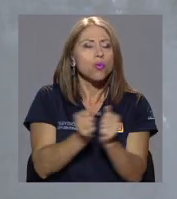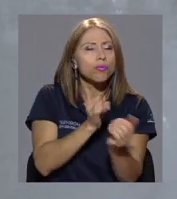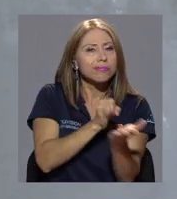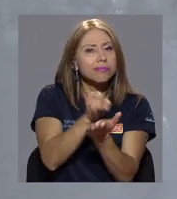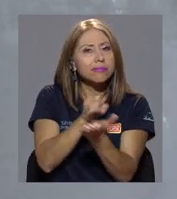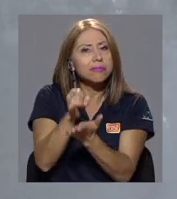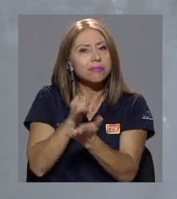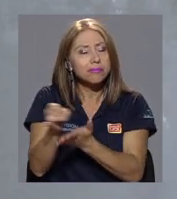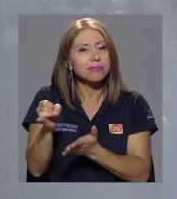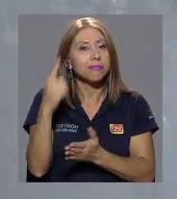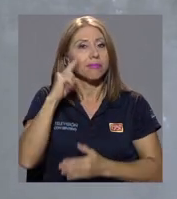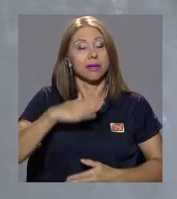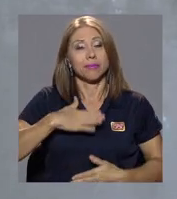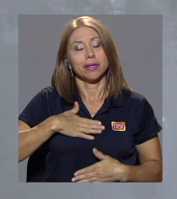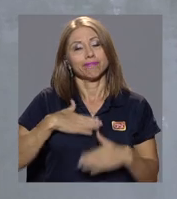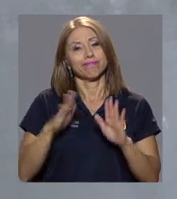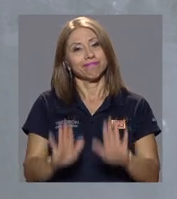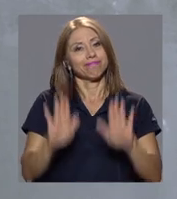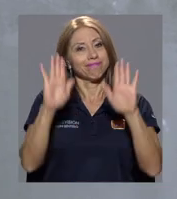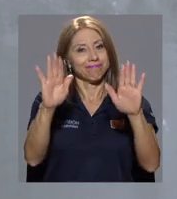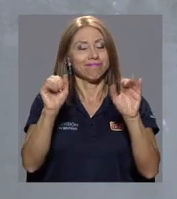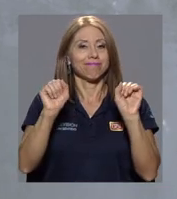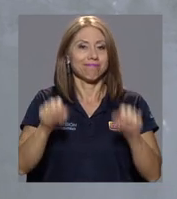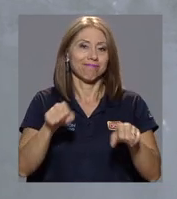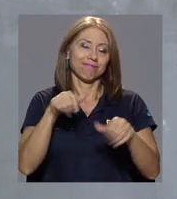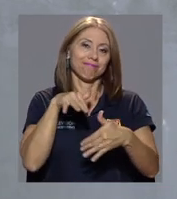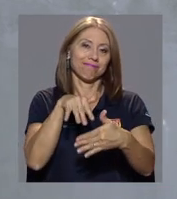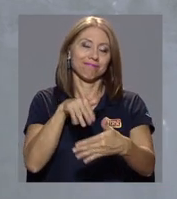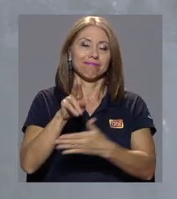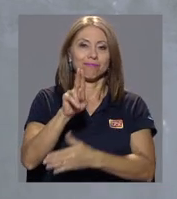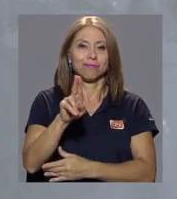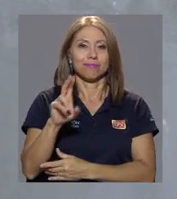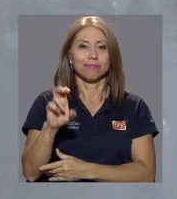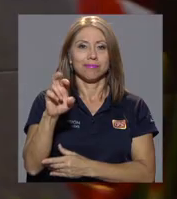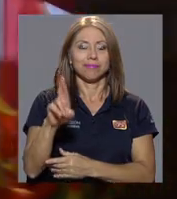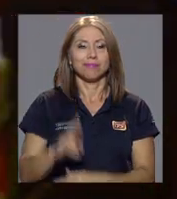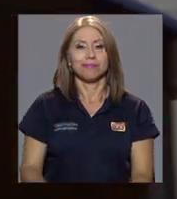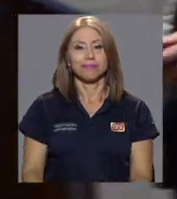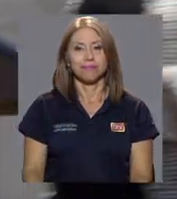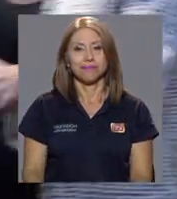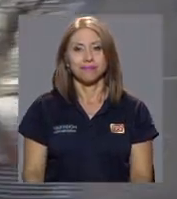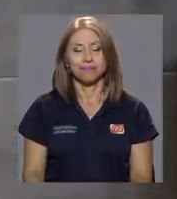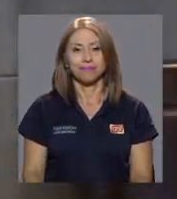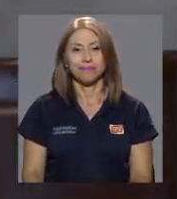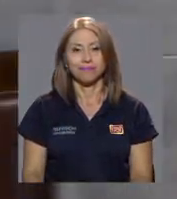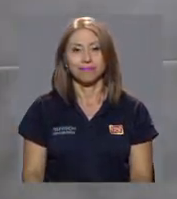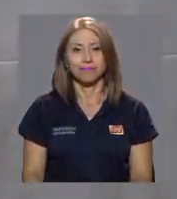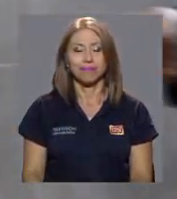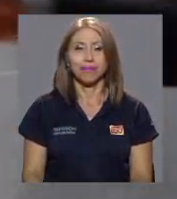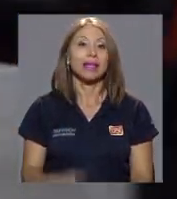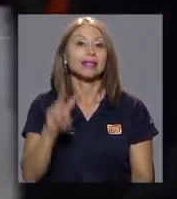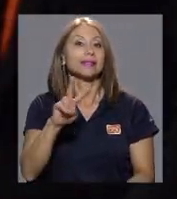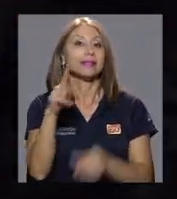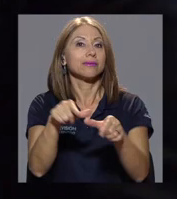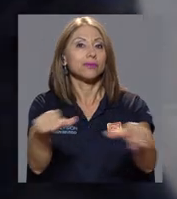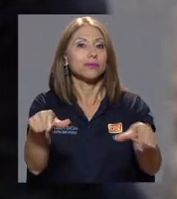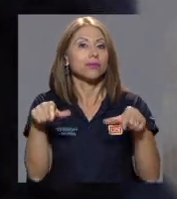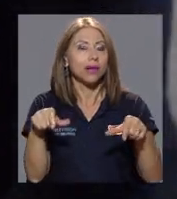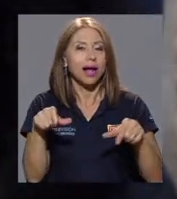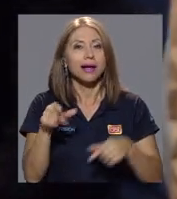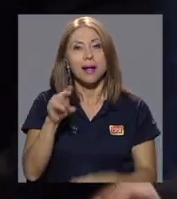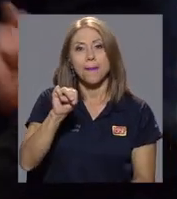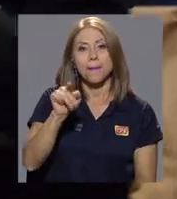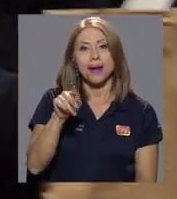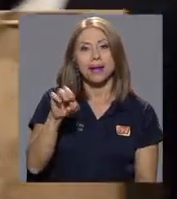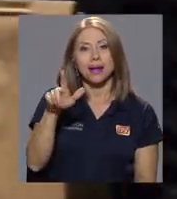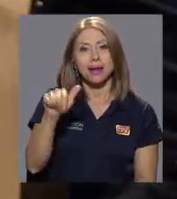investigación, entonces para mí es excelente poder estudiar en la Universidad de Costa Rica. El segundo puesto fue